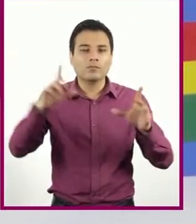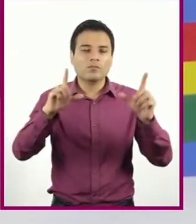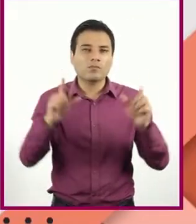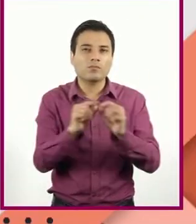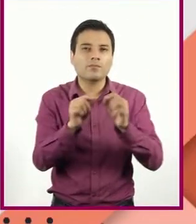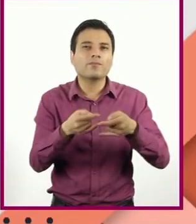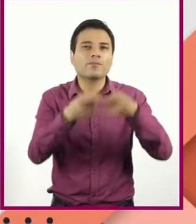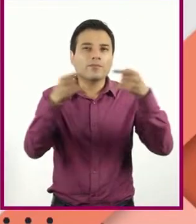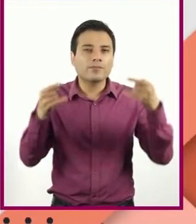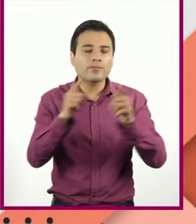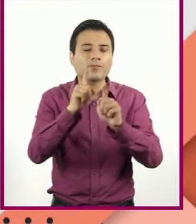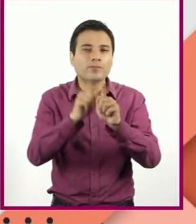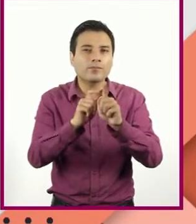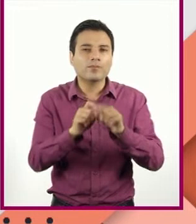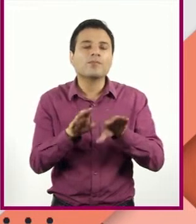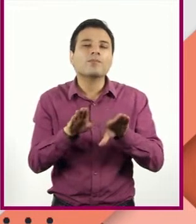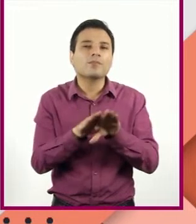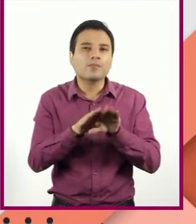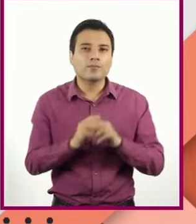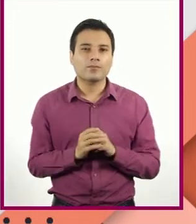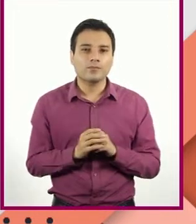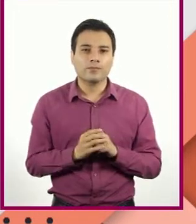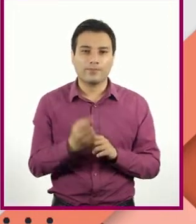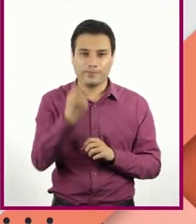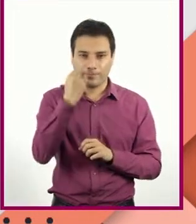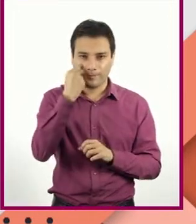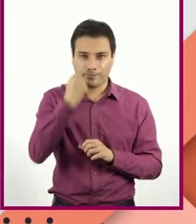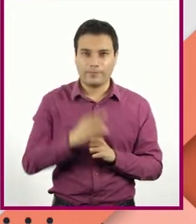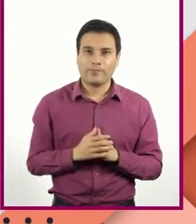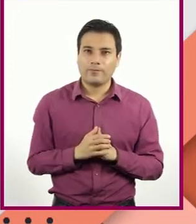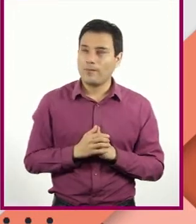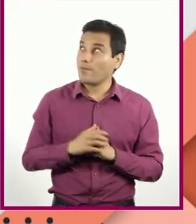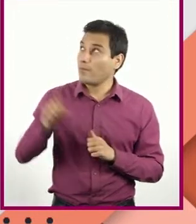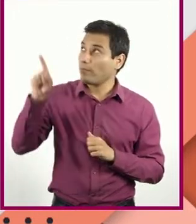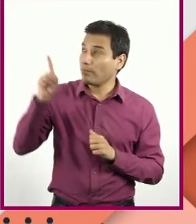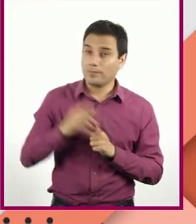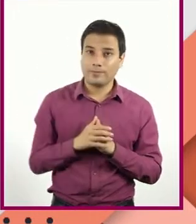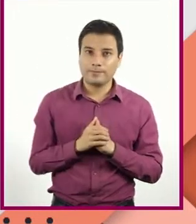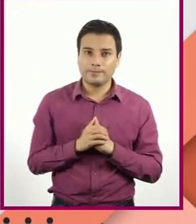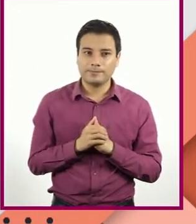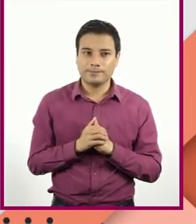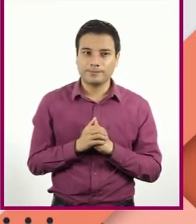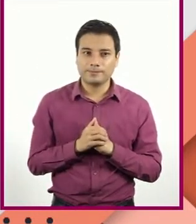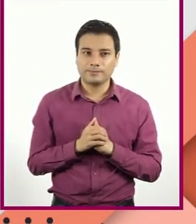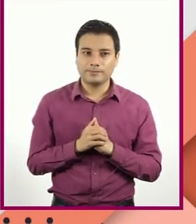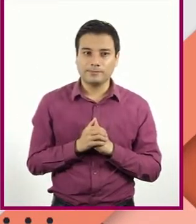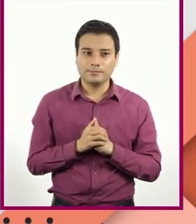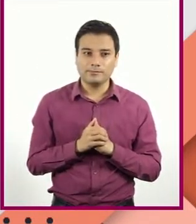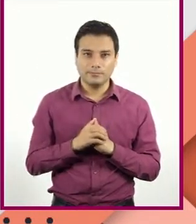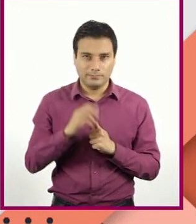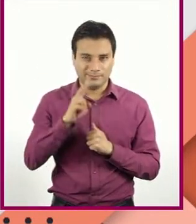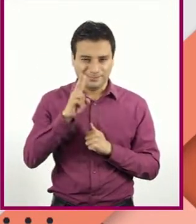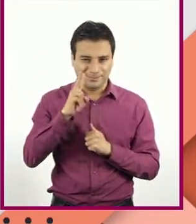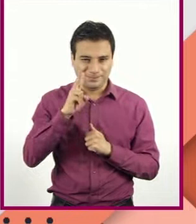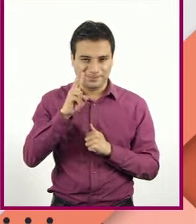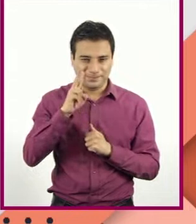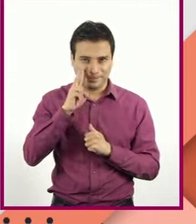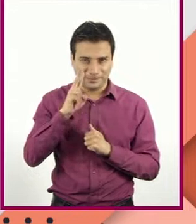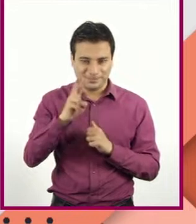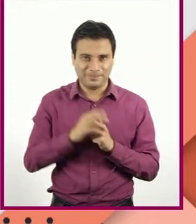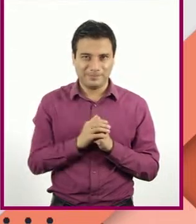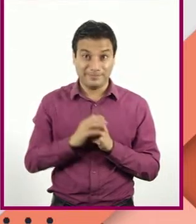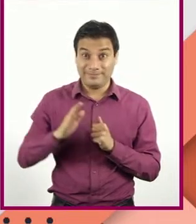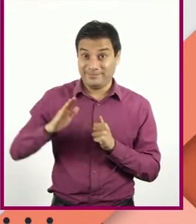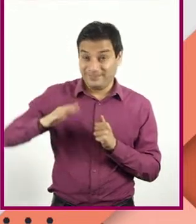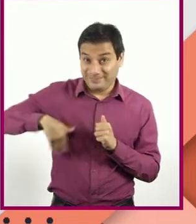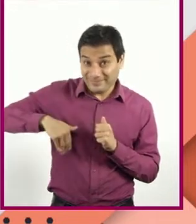viñetas. Si observamos con atención, nos daremos cuenta de que recupera los elementos físicos que se describen en